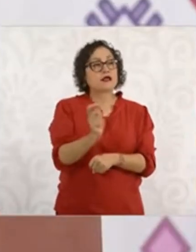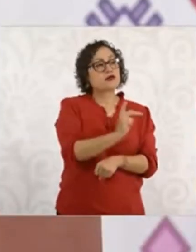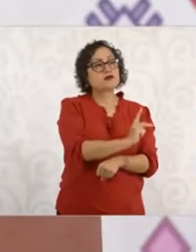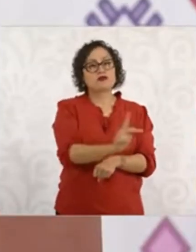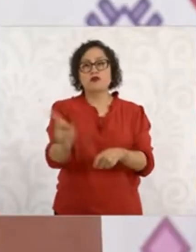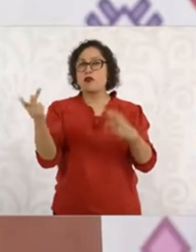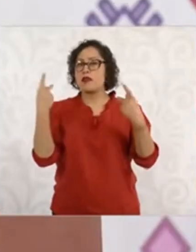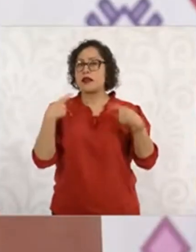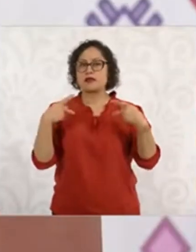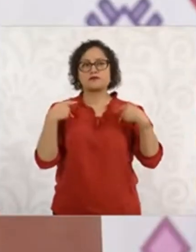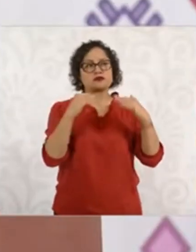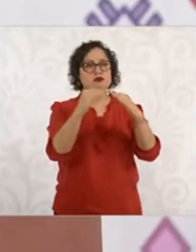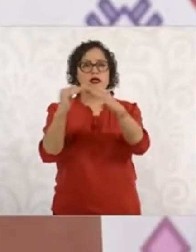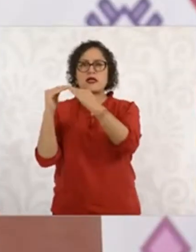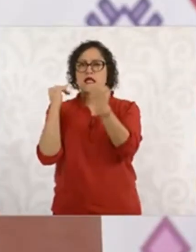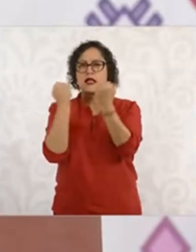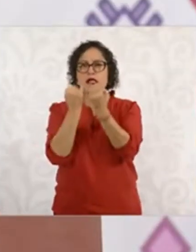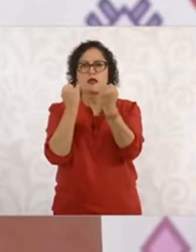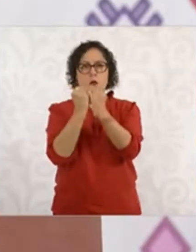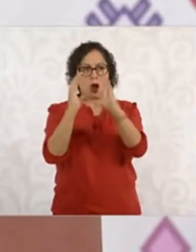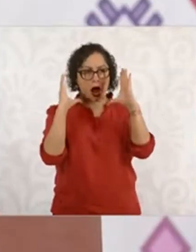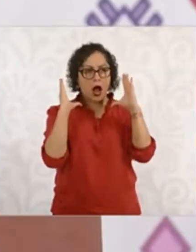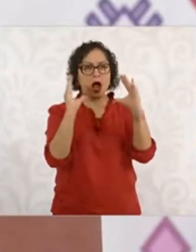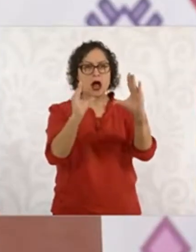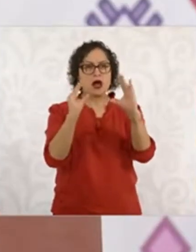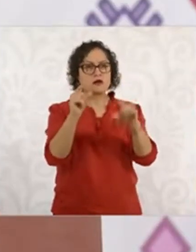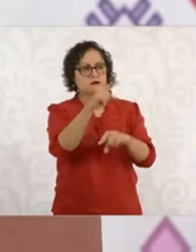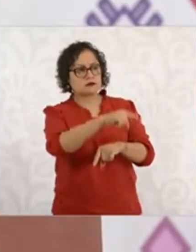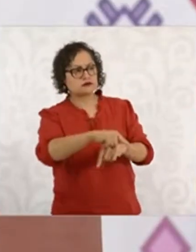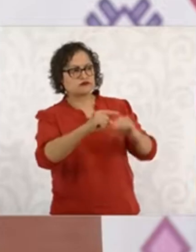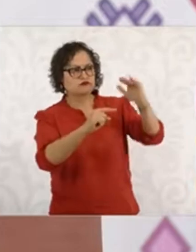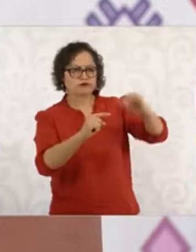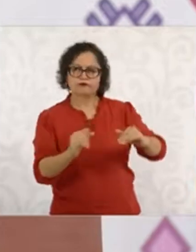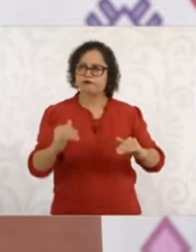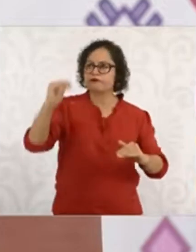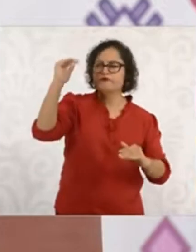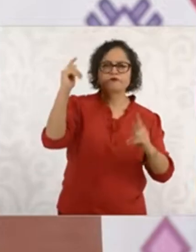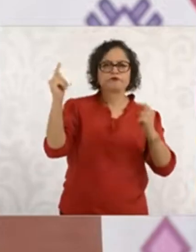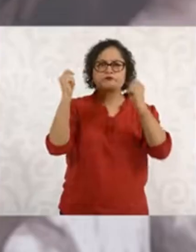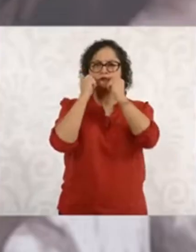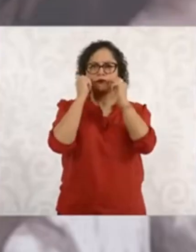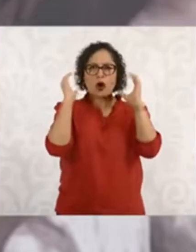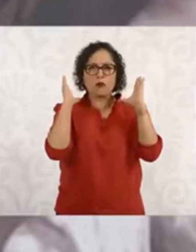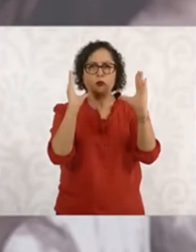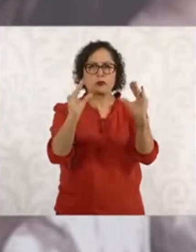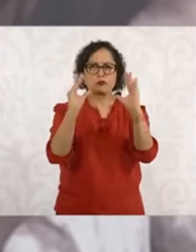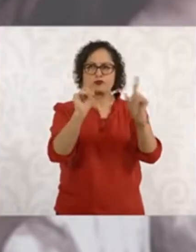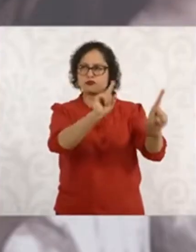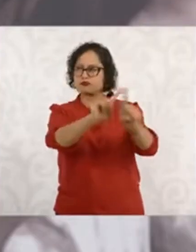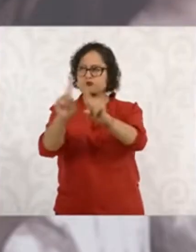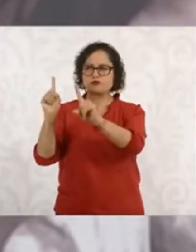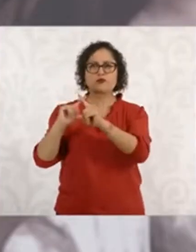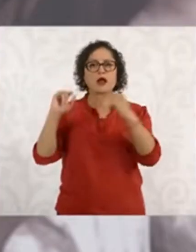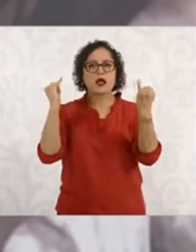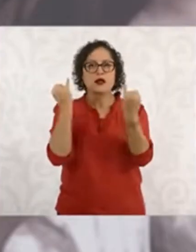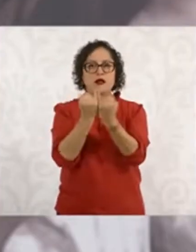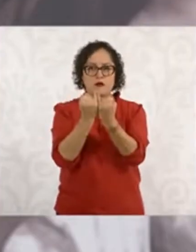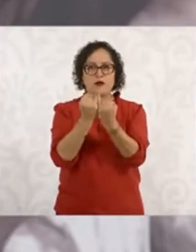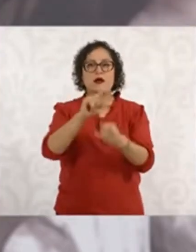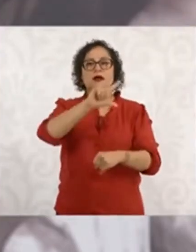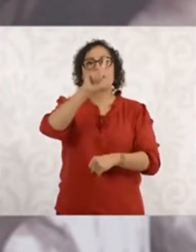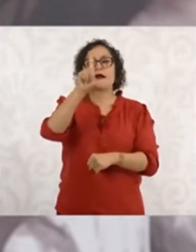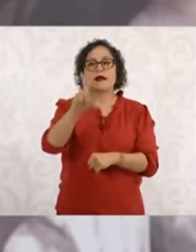y del barretero como al hijo del hacendado. A mediados de siglo, Ignacio Ramírez